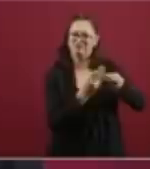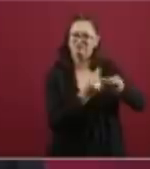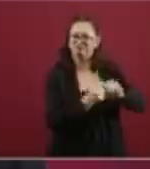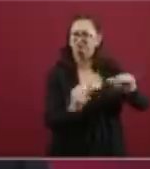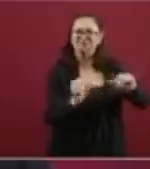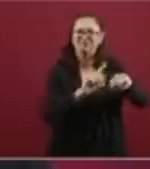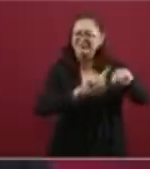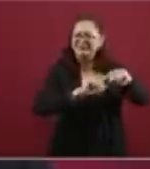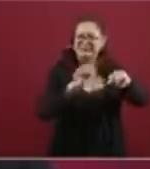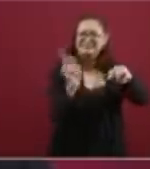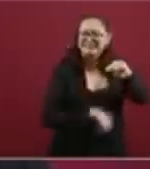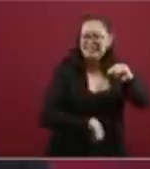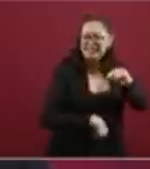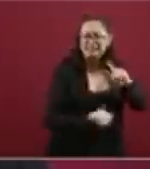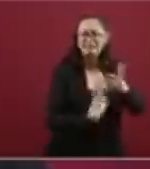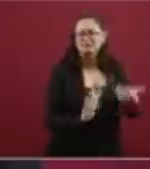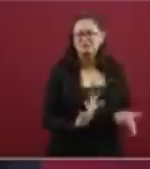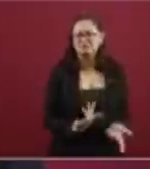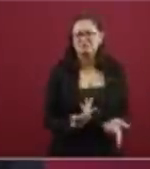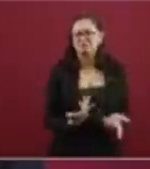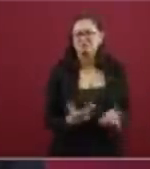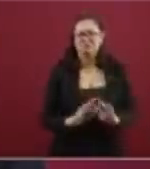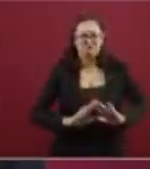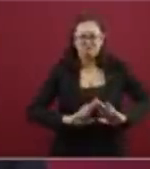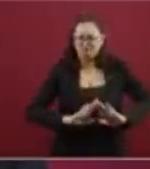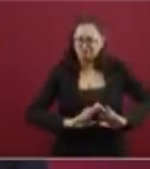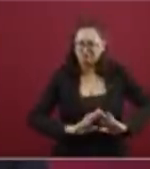abolir, de quitar.